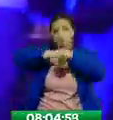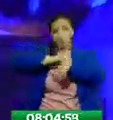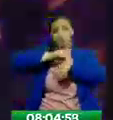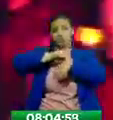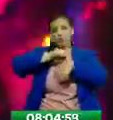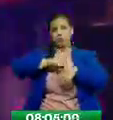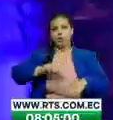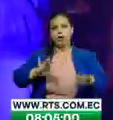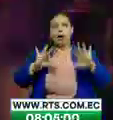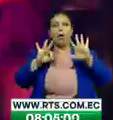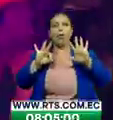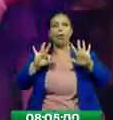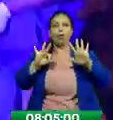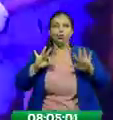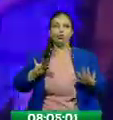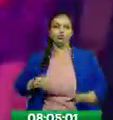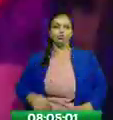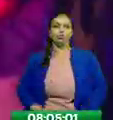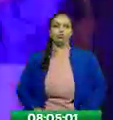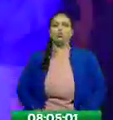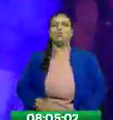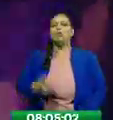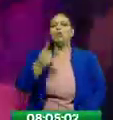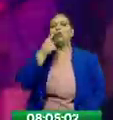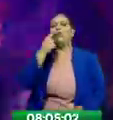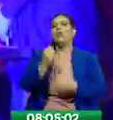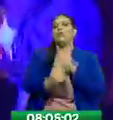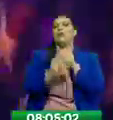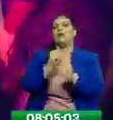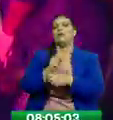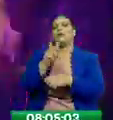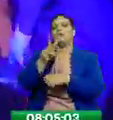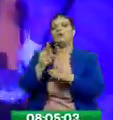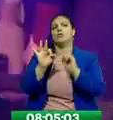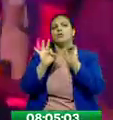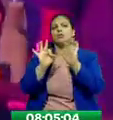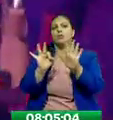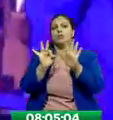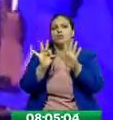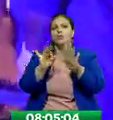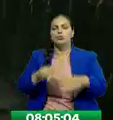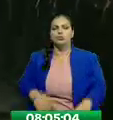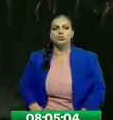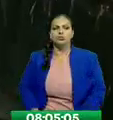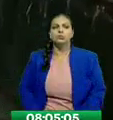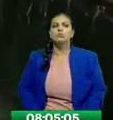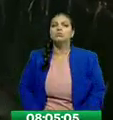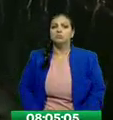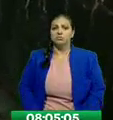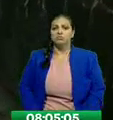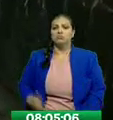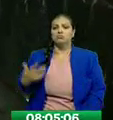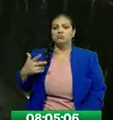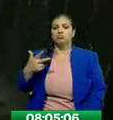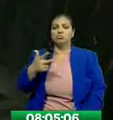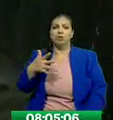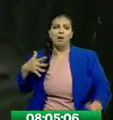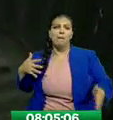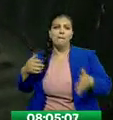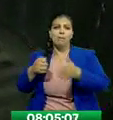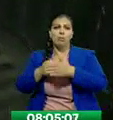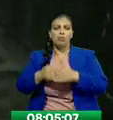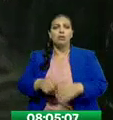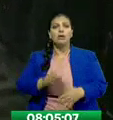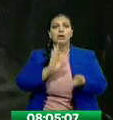martes. La víctima mortal tenía 28 años y según testigos del siniestro, sí llevaba puesto el casco de